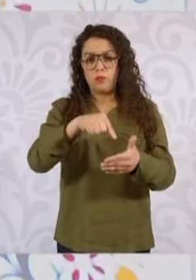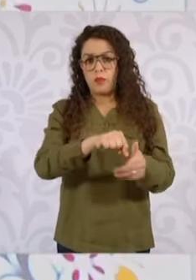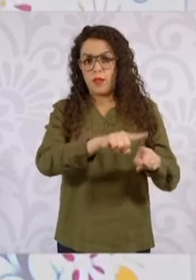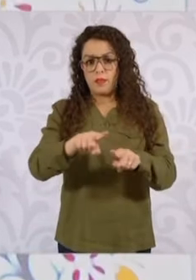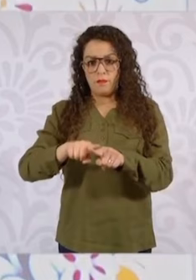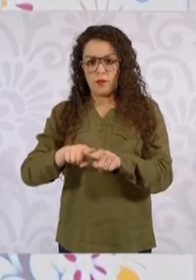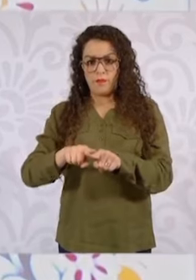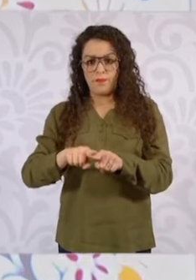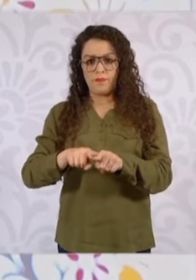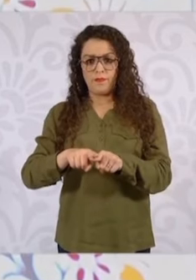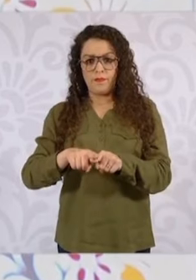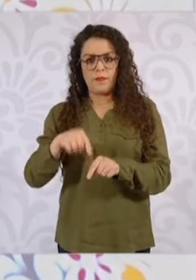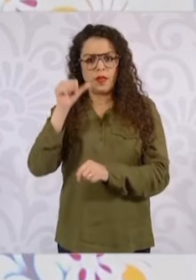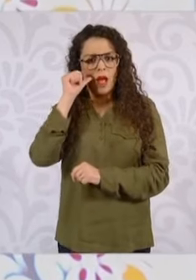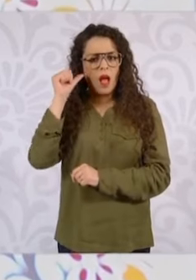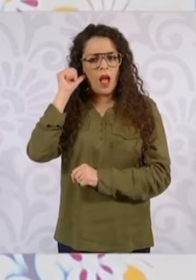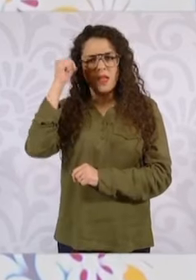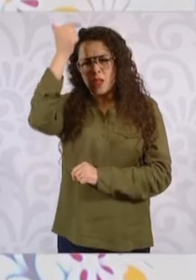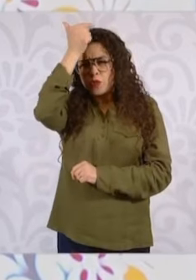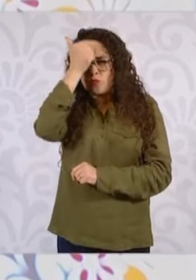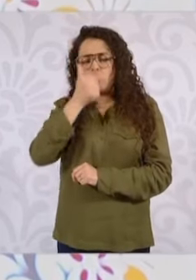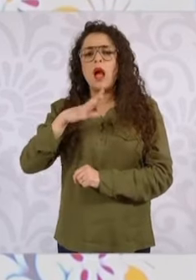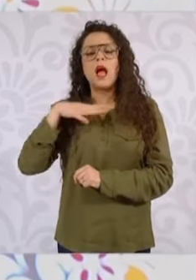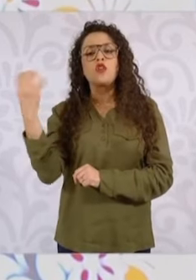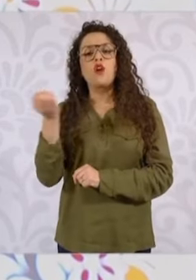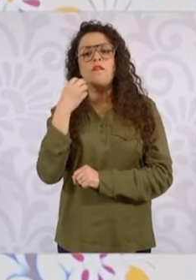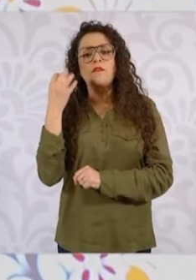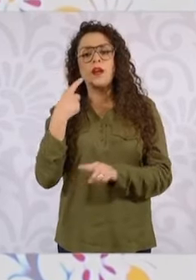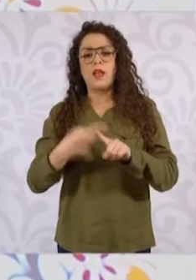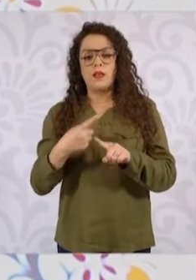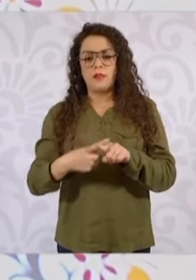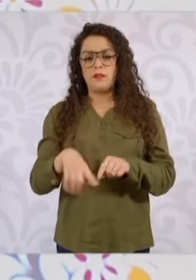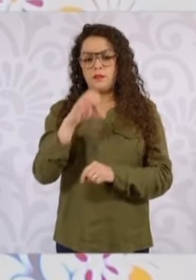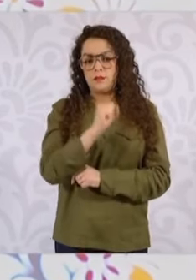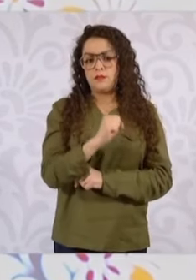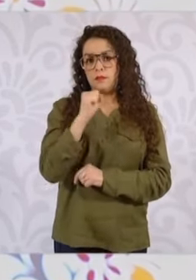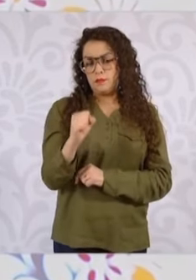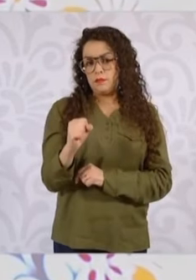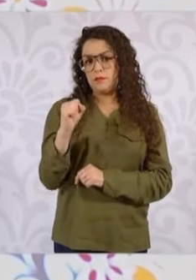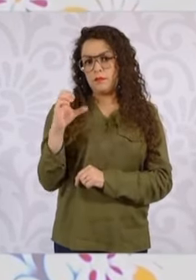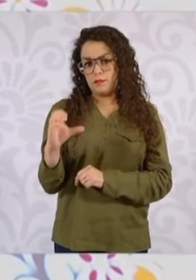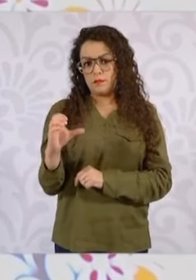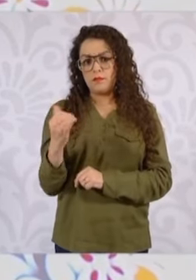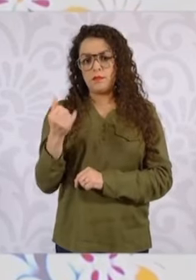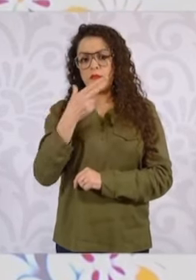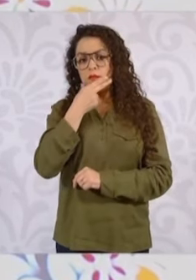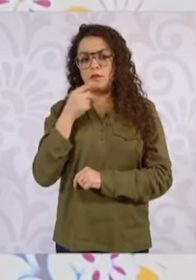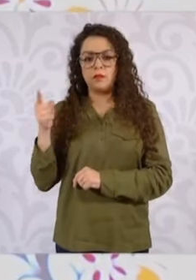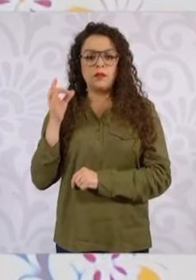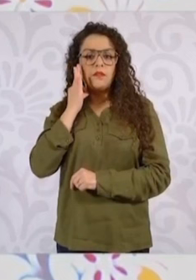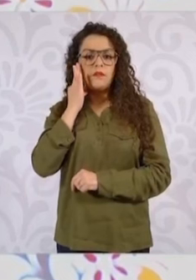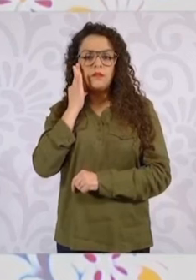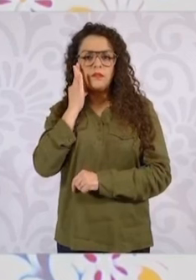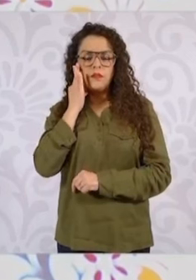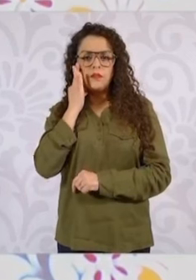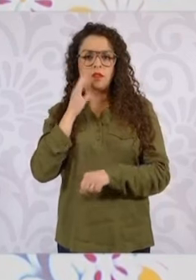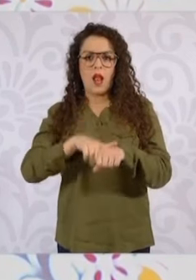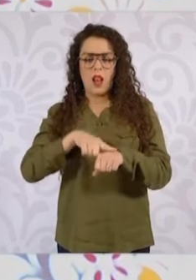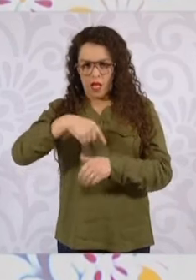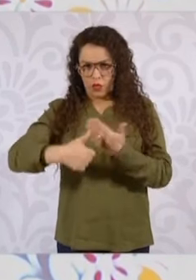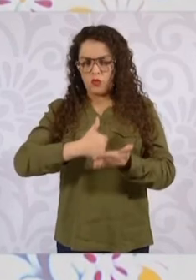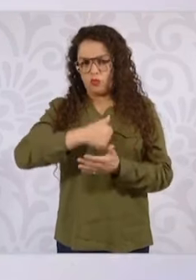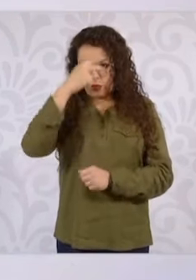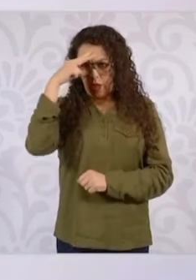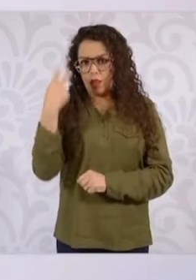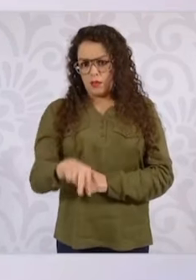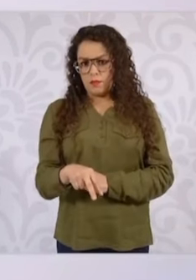Creo que ayer dieron una conferencia de prensa, ya muy noche, el secretario de Seguridad de la ciudad y el fiscal de la ciudad. Y